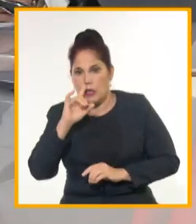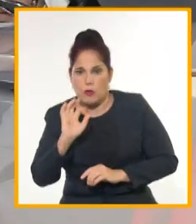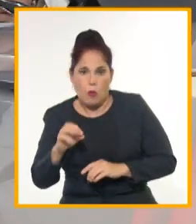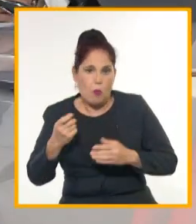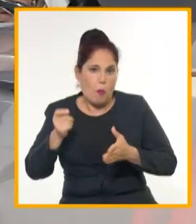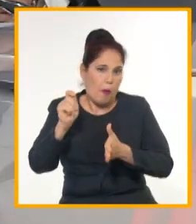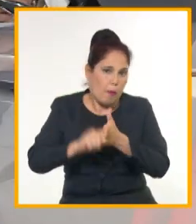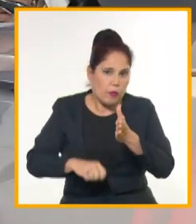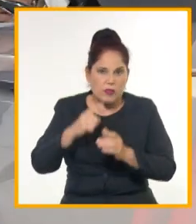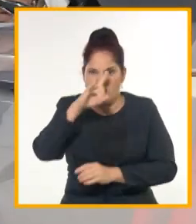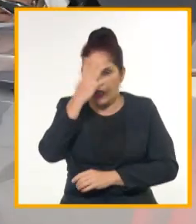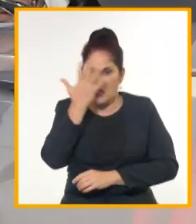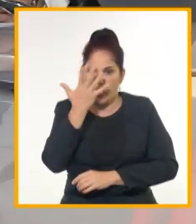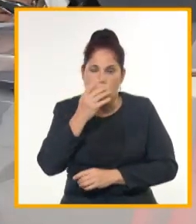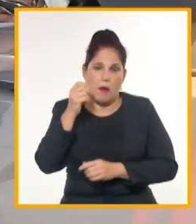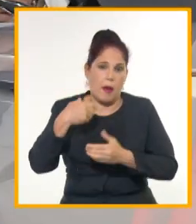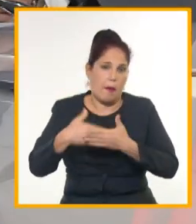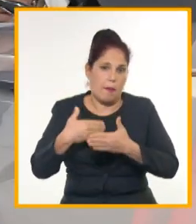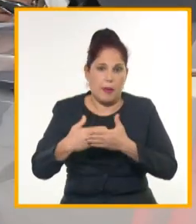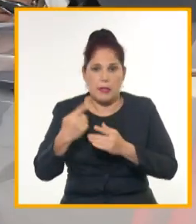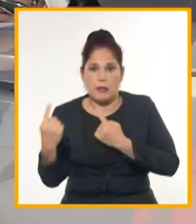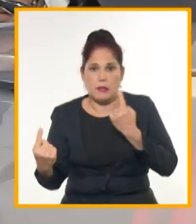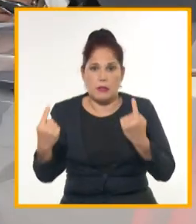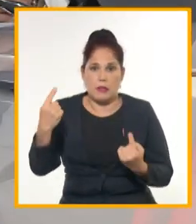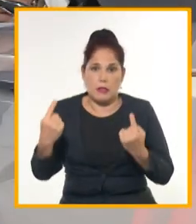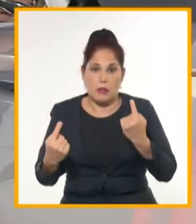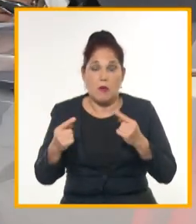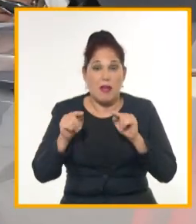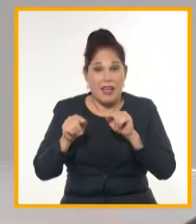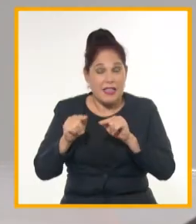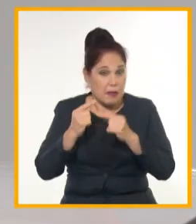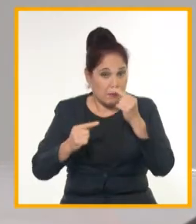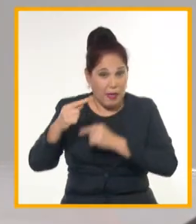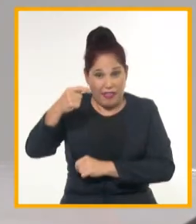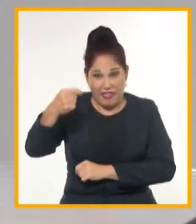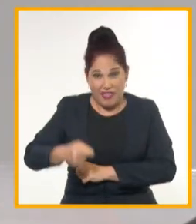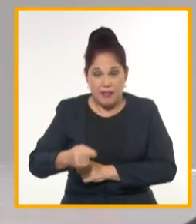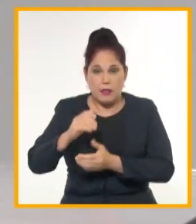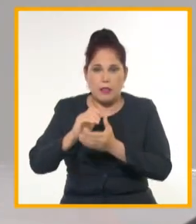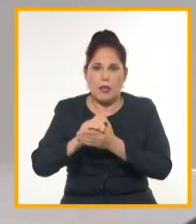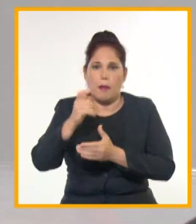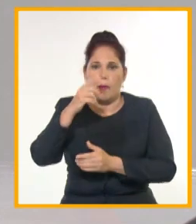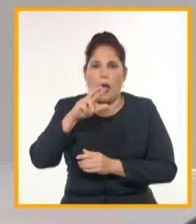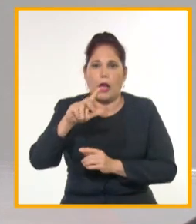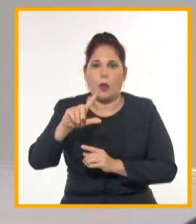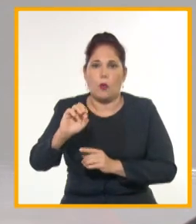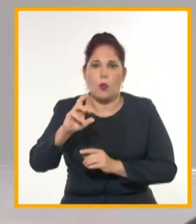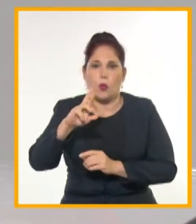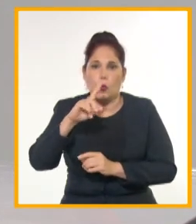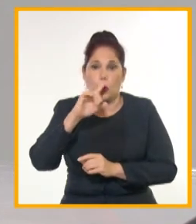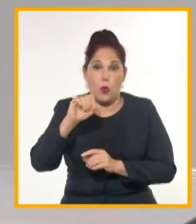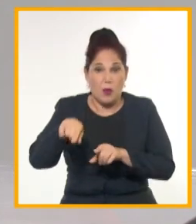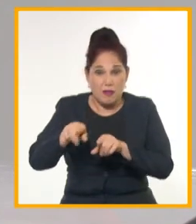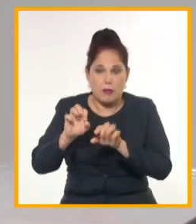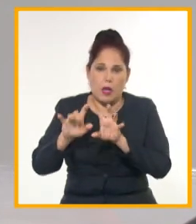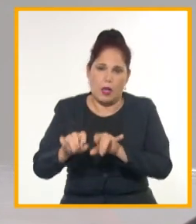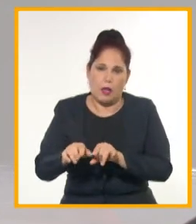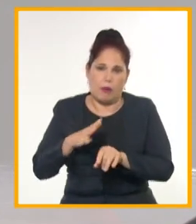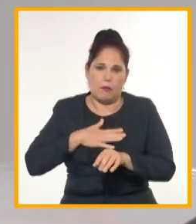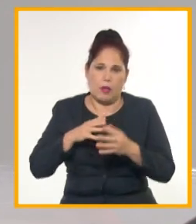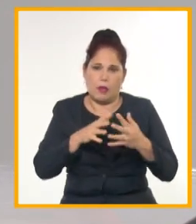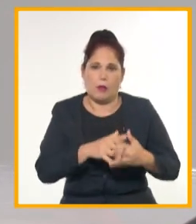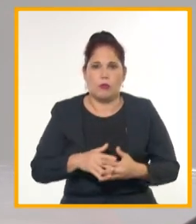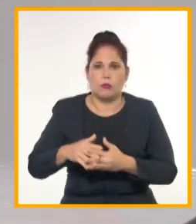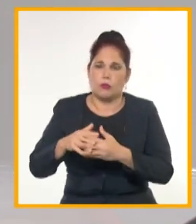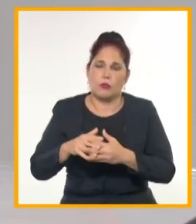en el secretario de Estado, en Marco Rubio. Ahora, este abre y cierra ha sido